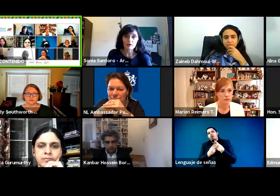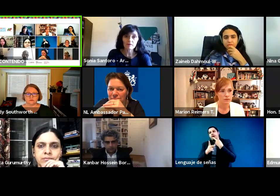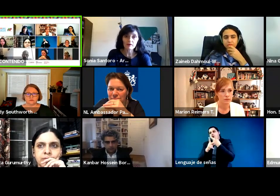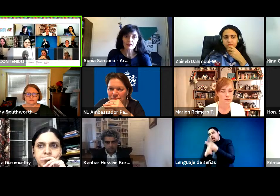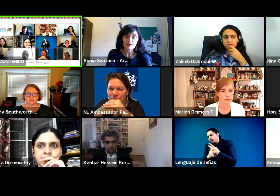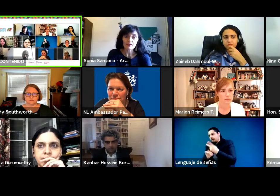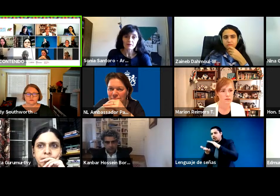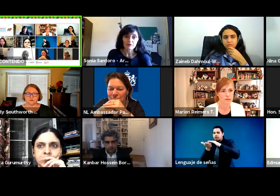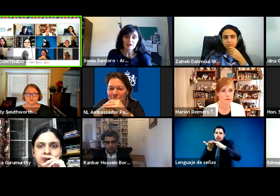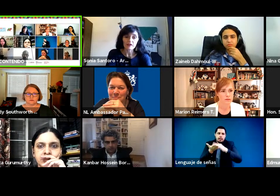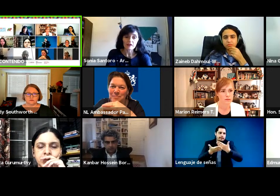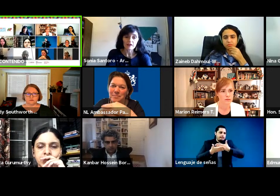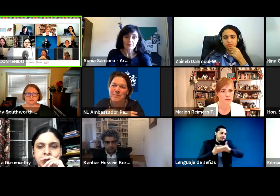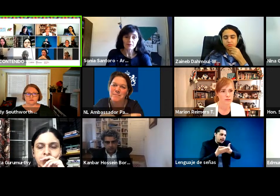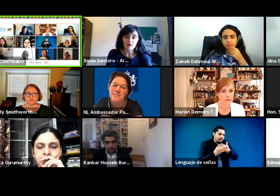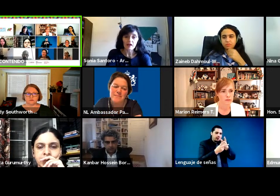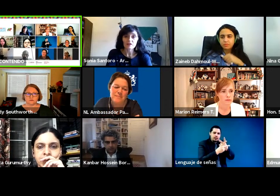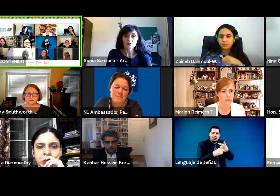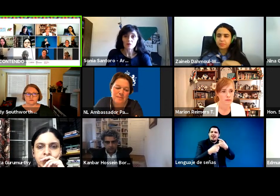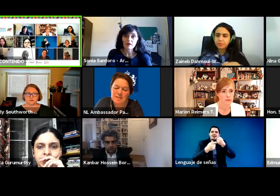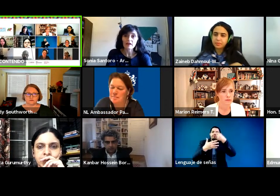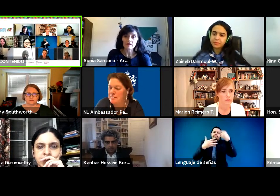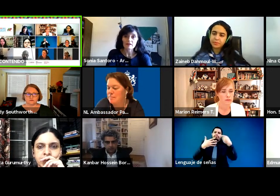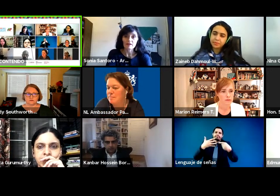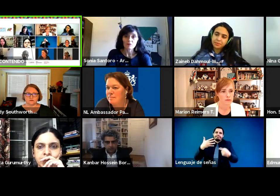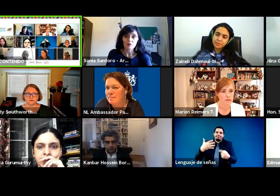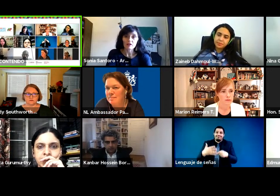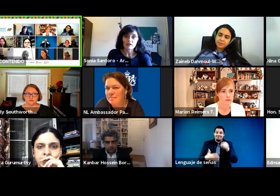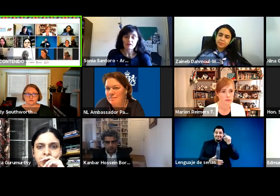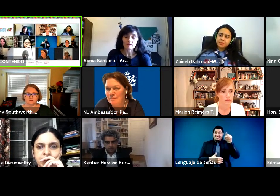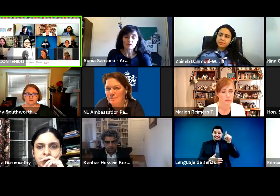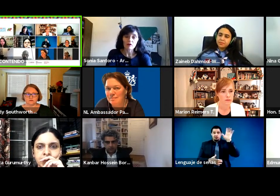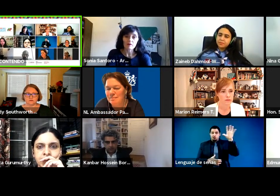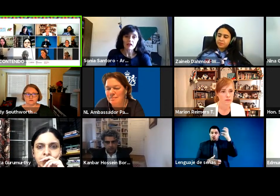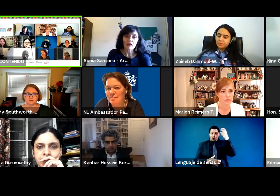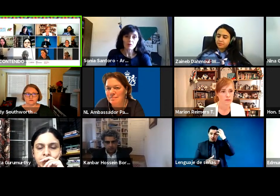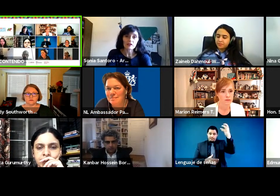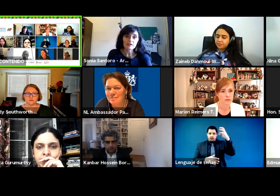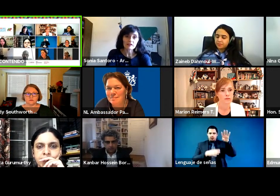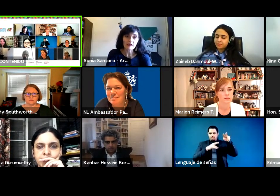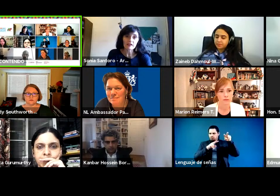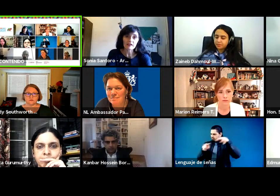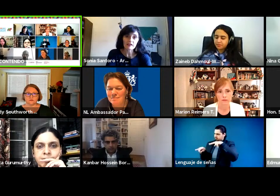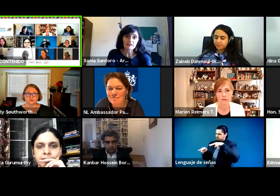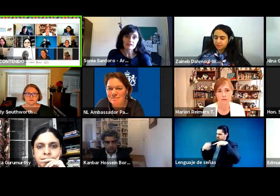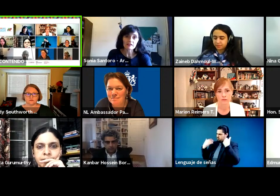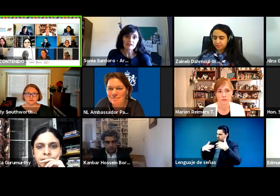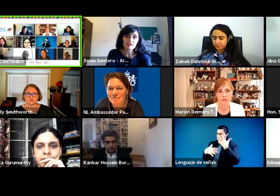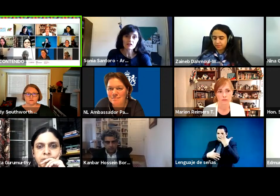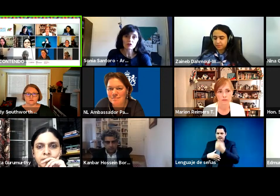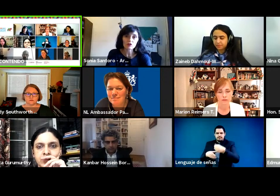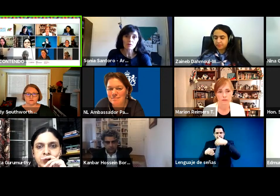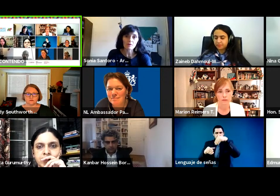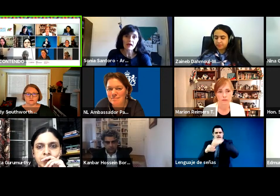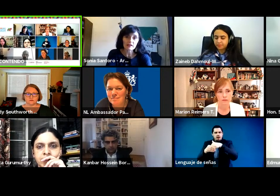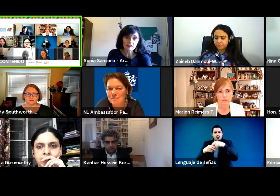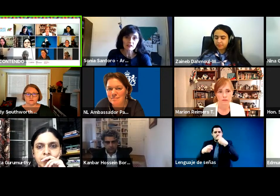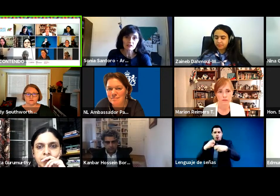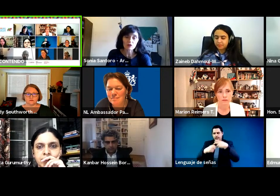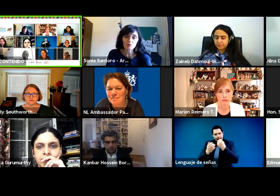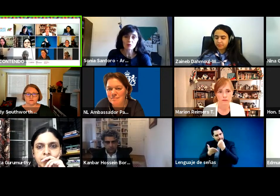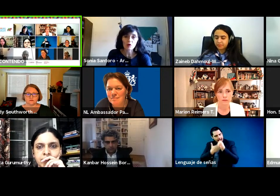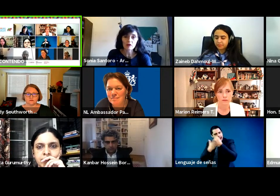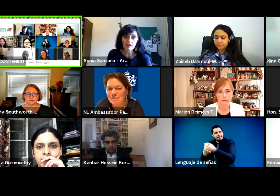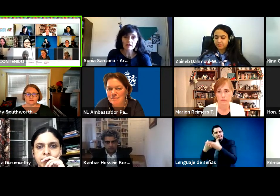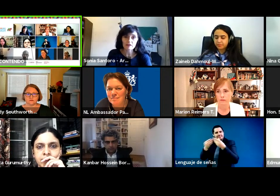un problema a resolver, porque todavía las políticas que hay en este sentido son